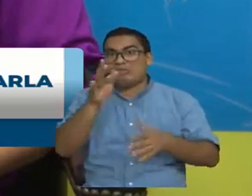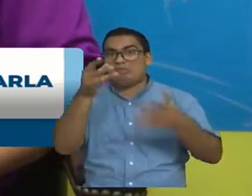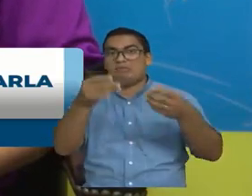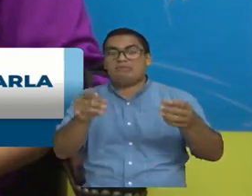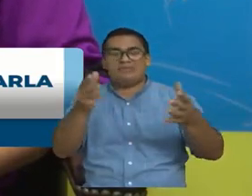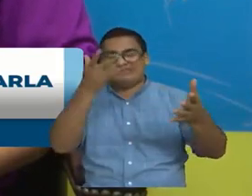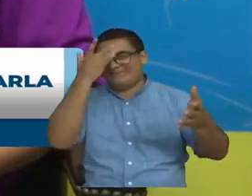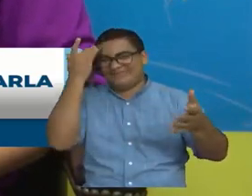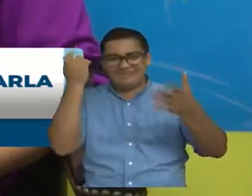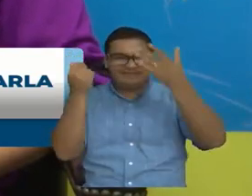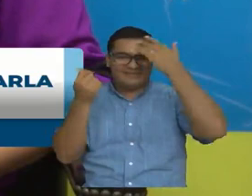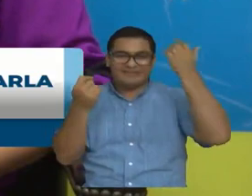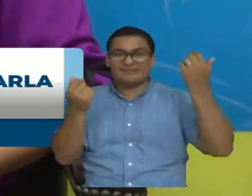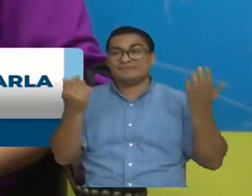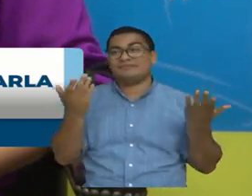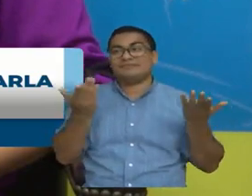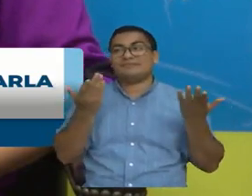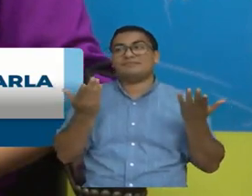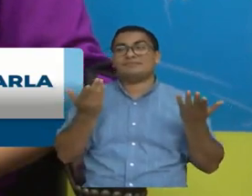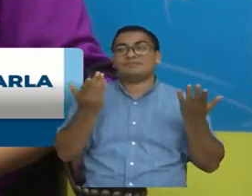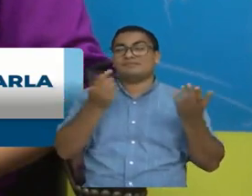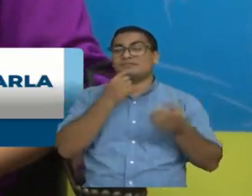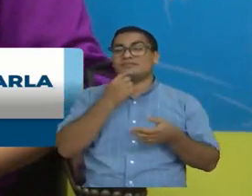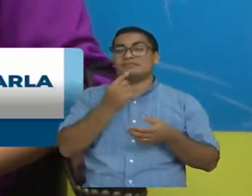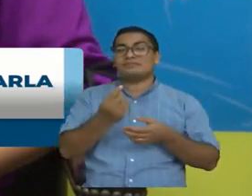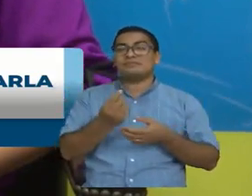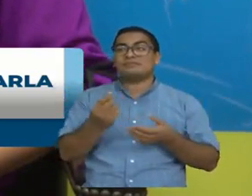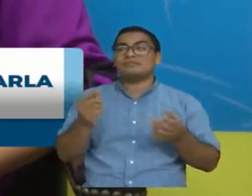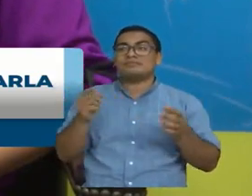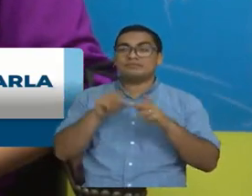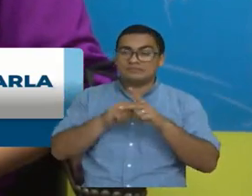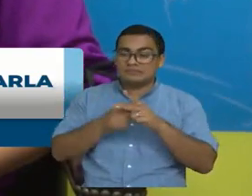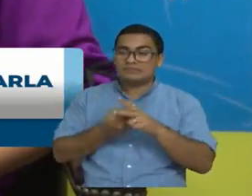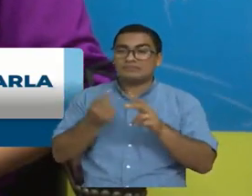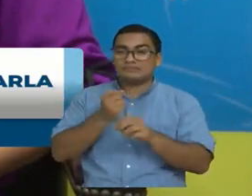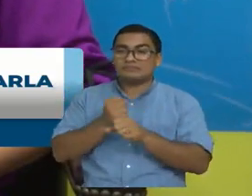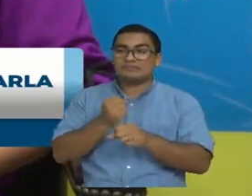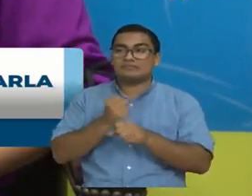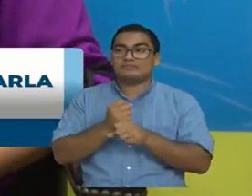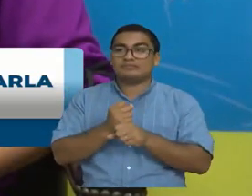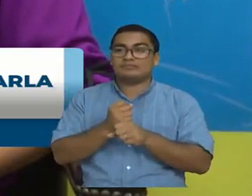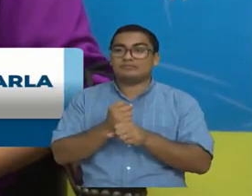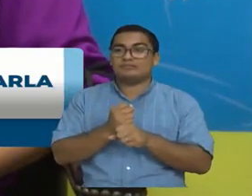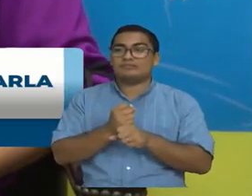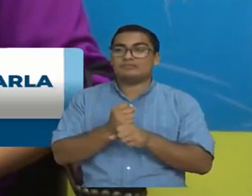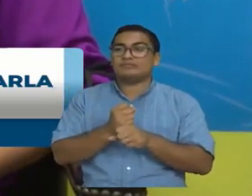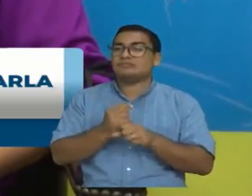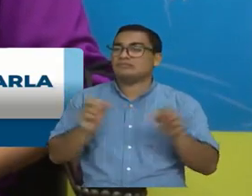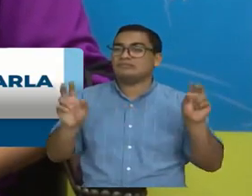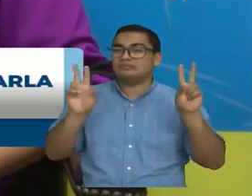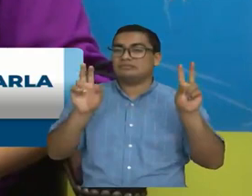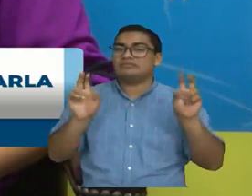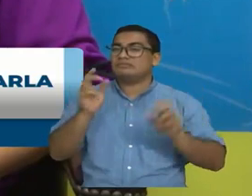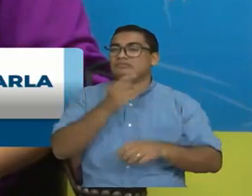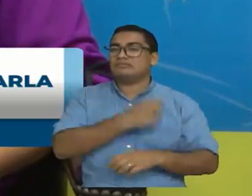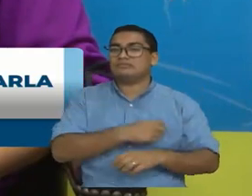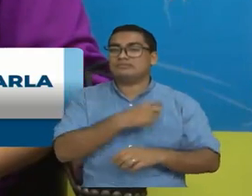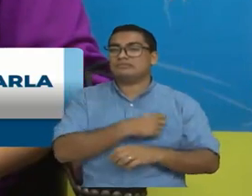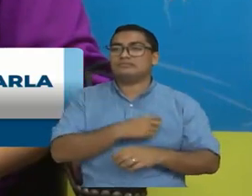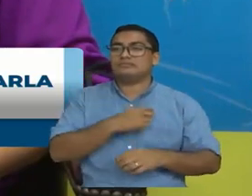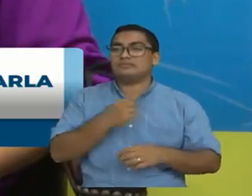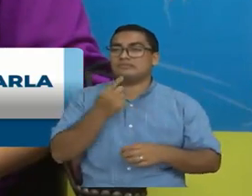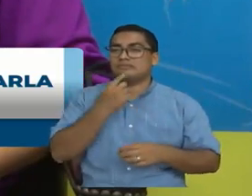¿verdad? Entonces, nosotros tenemos que comenzar a trabajar sobre todo al área escolar en edad